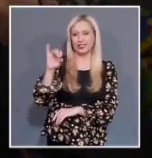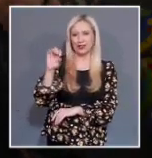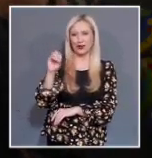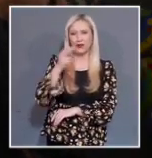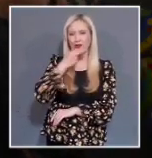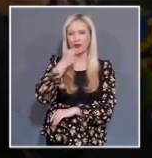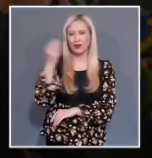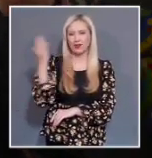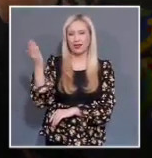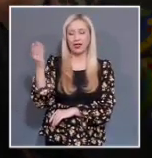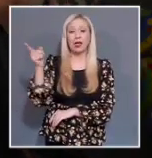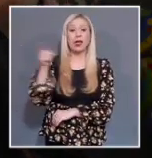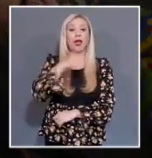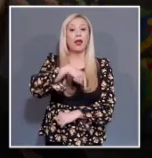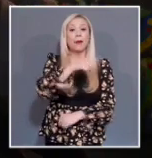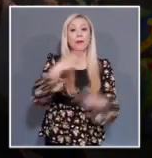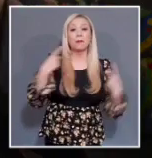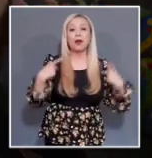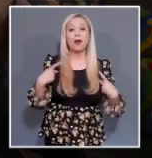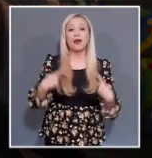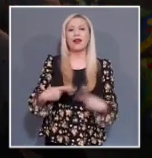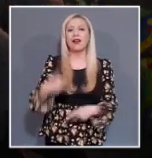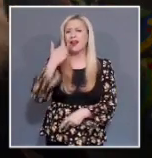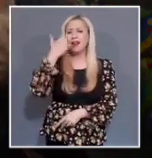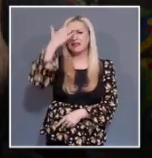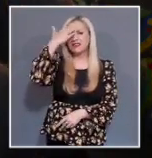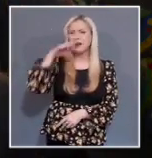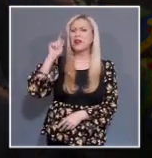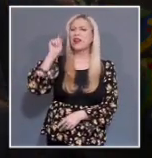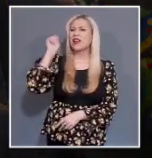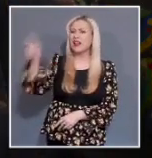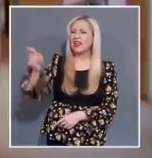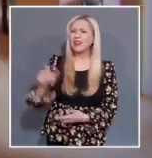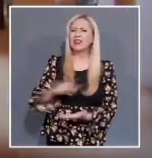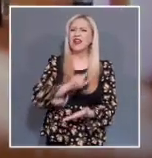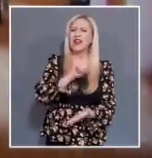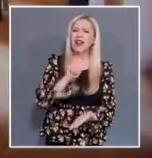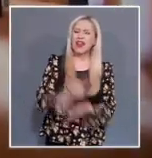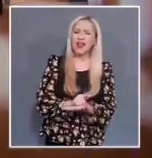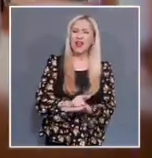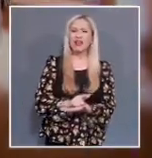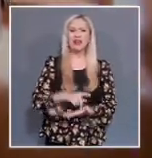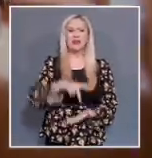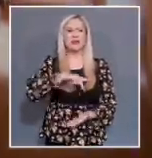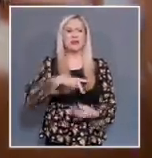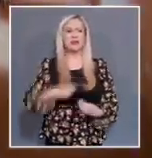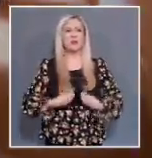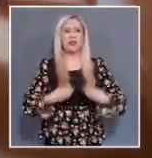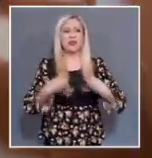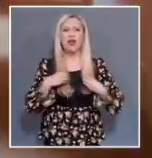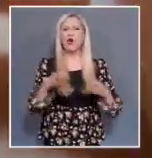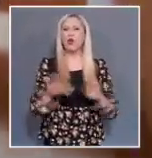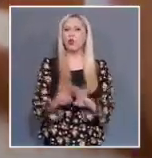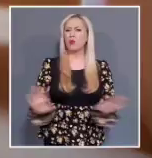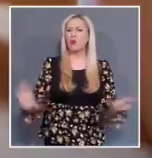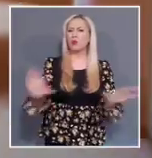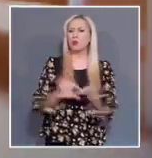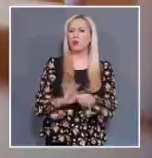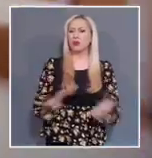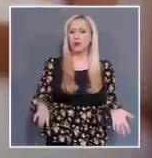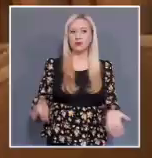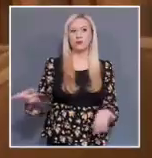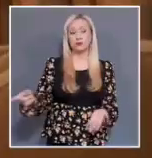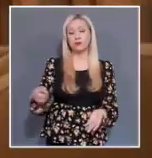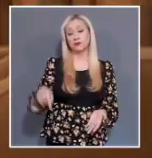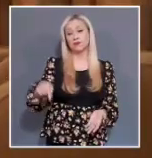saber algo de la relación entre derecho y su vida actual. Subrayó que el Colegio Nacional refrenda su labor dedicada a